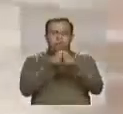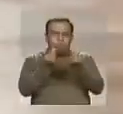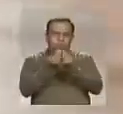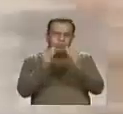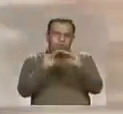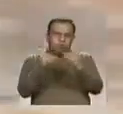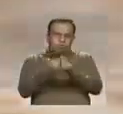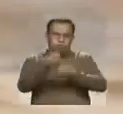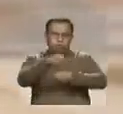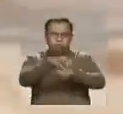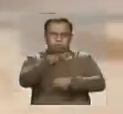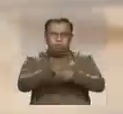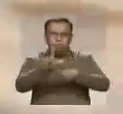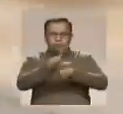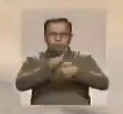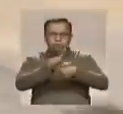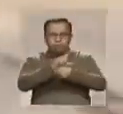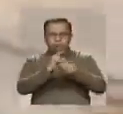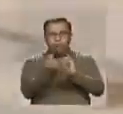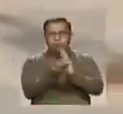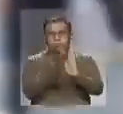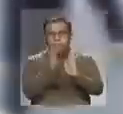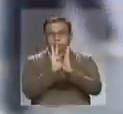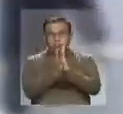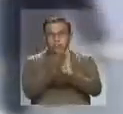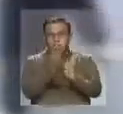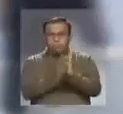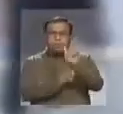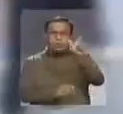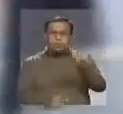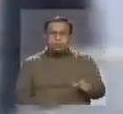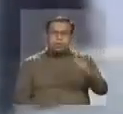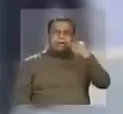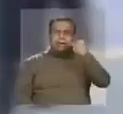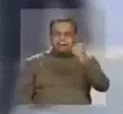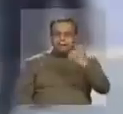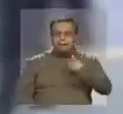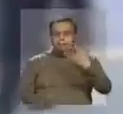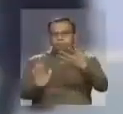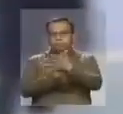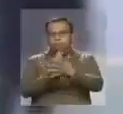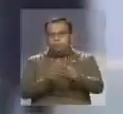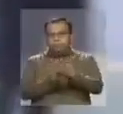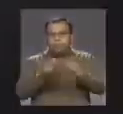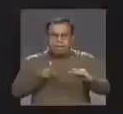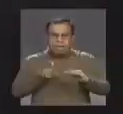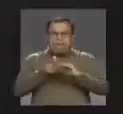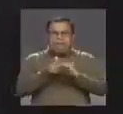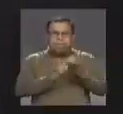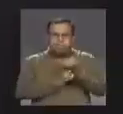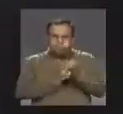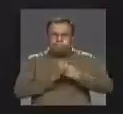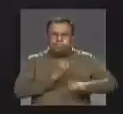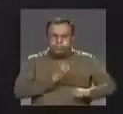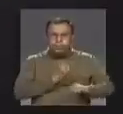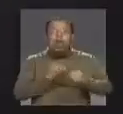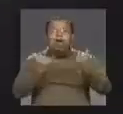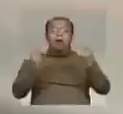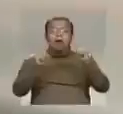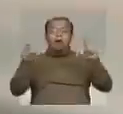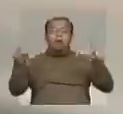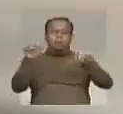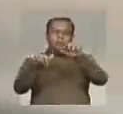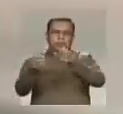en un colegio del distrito en la localidad Los Mártires. Según el testimonio de su familia, la menor accedió a la interrupción del embarazo. Consultamos a